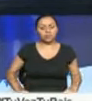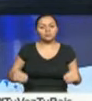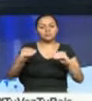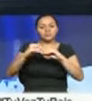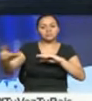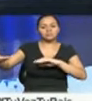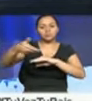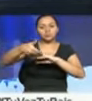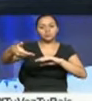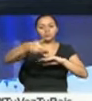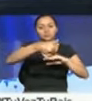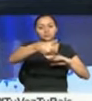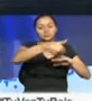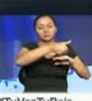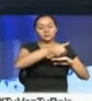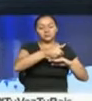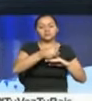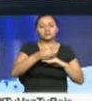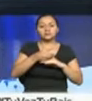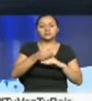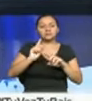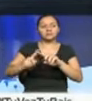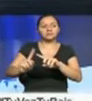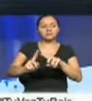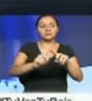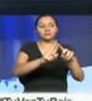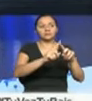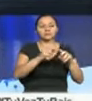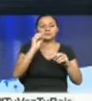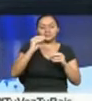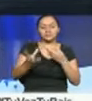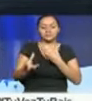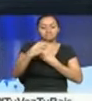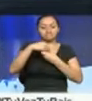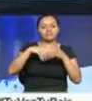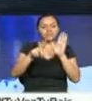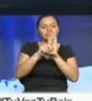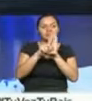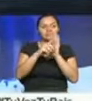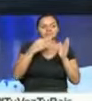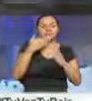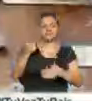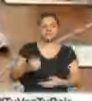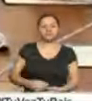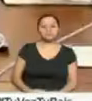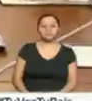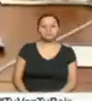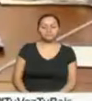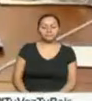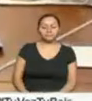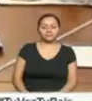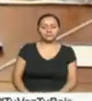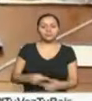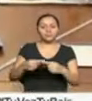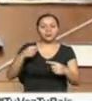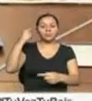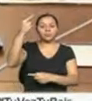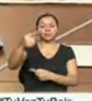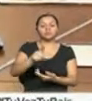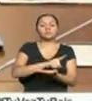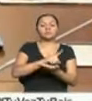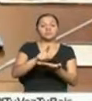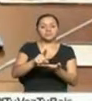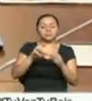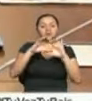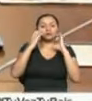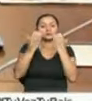propuestas en los próximos días desde distintos sectores para nutrir la normativa. Para la próxima semana, los integrantes de